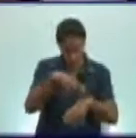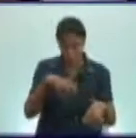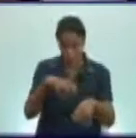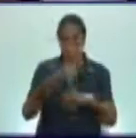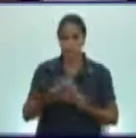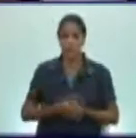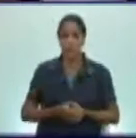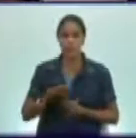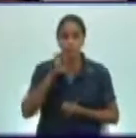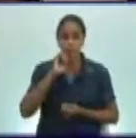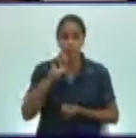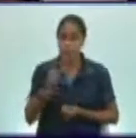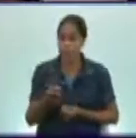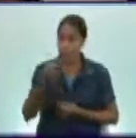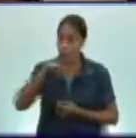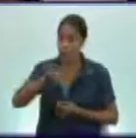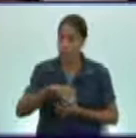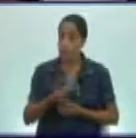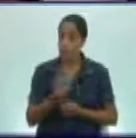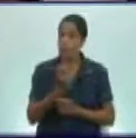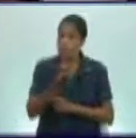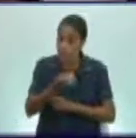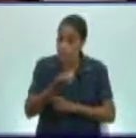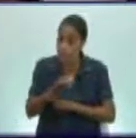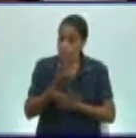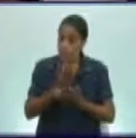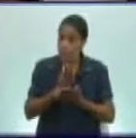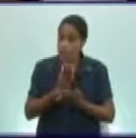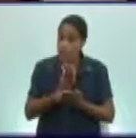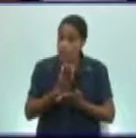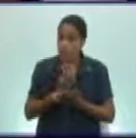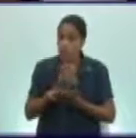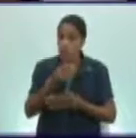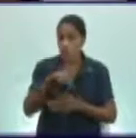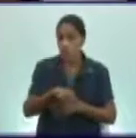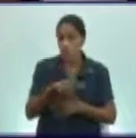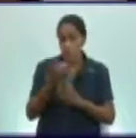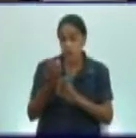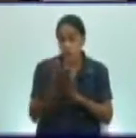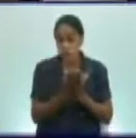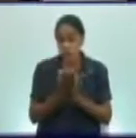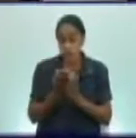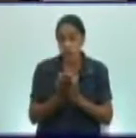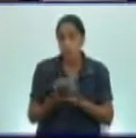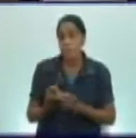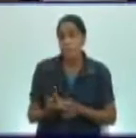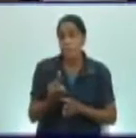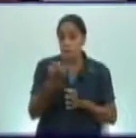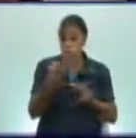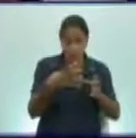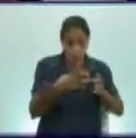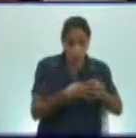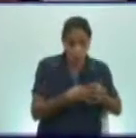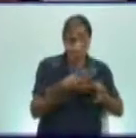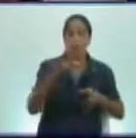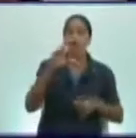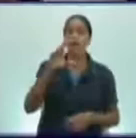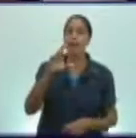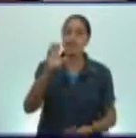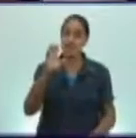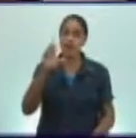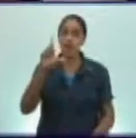Y también en la clase de hoy vamos a estar realizando el estudio del primer grupo de animales celomados no